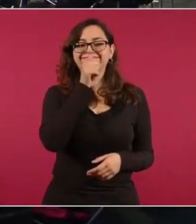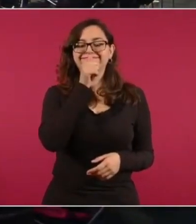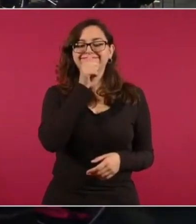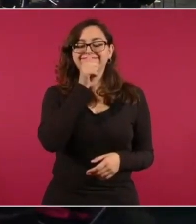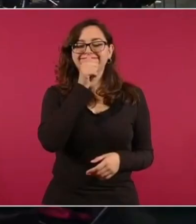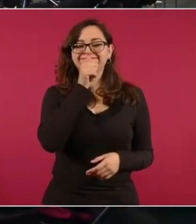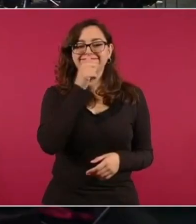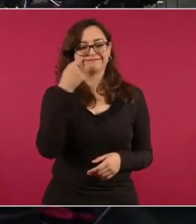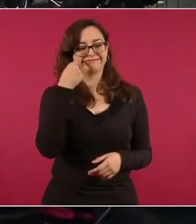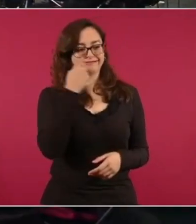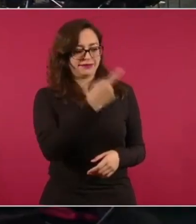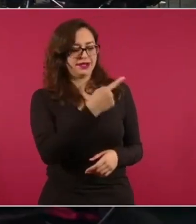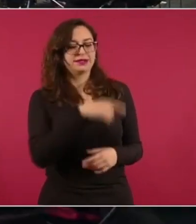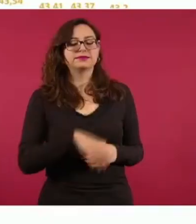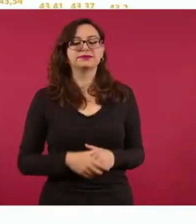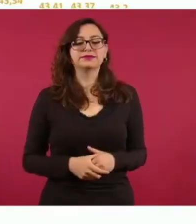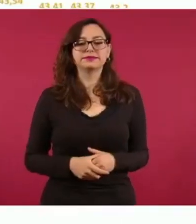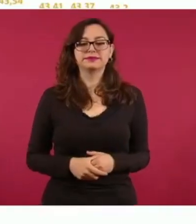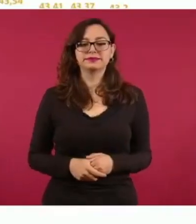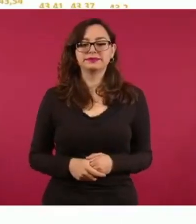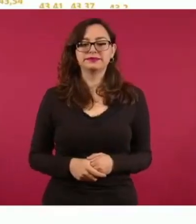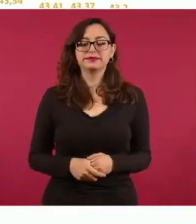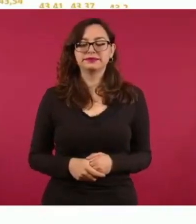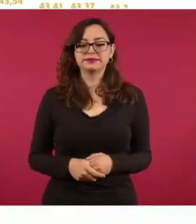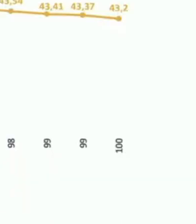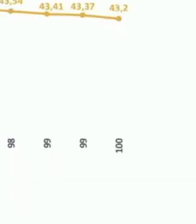esto fue lo que sucedió.